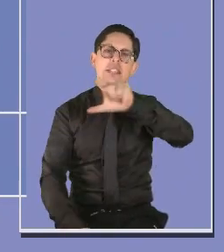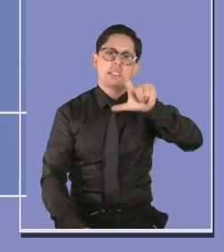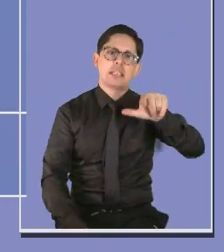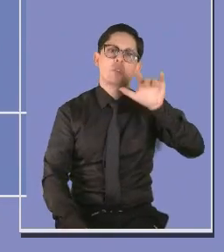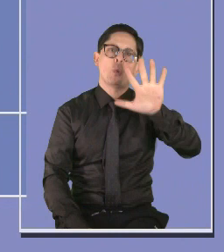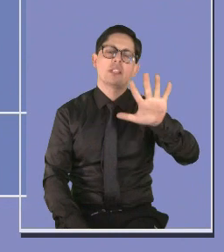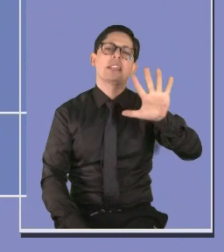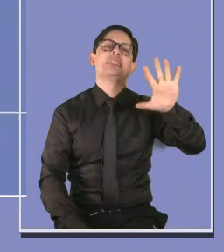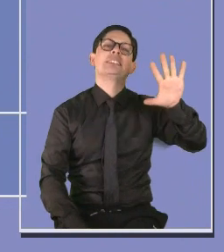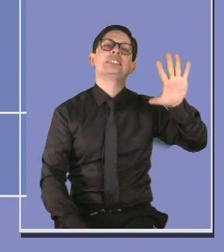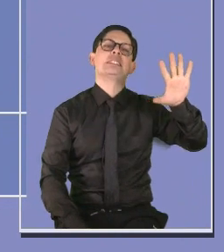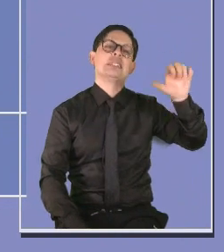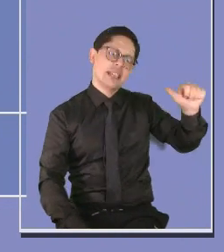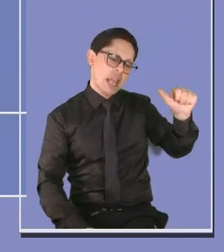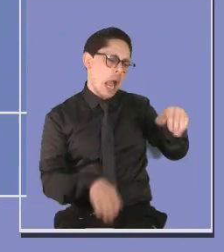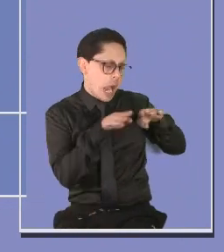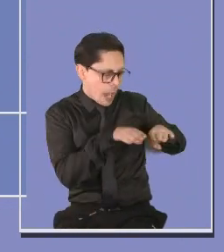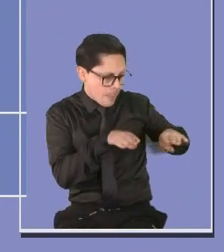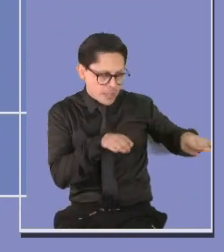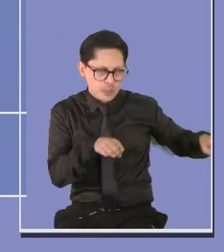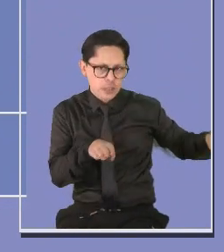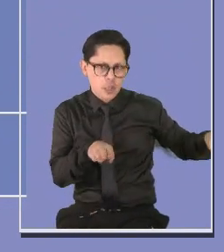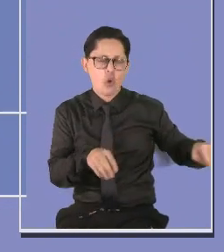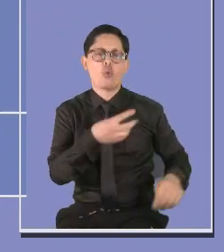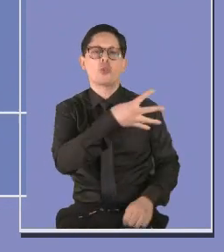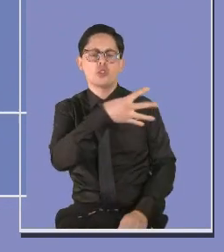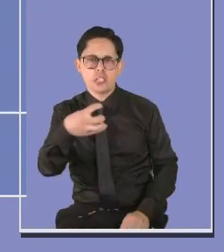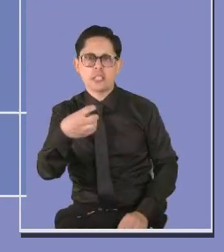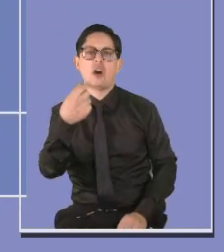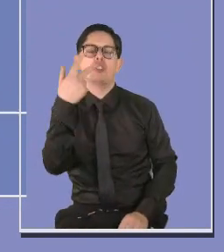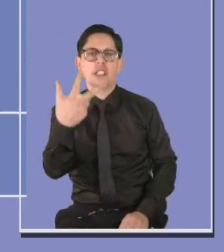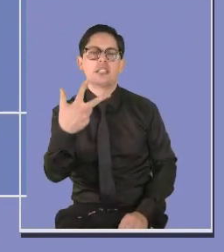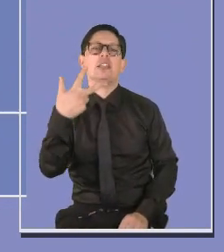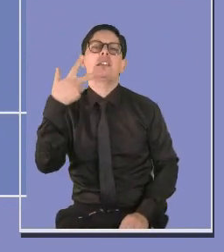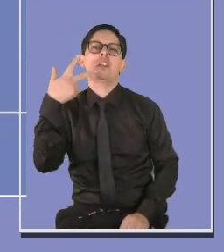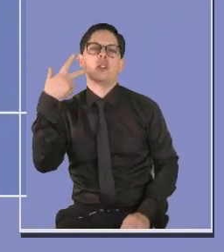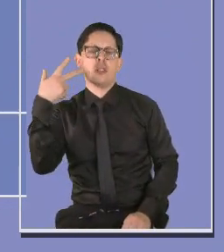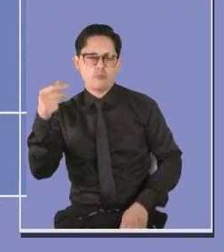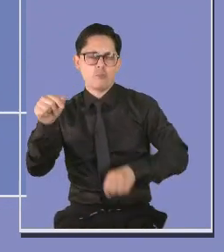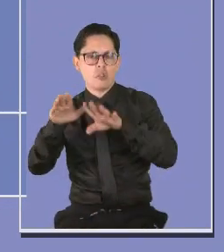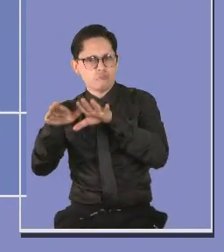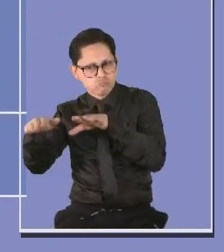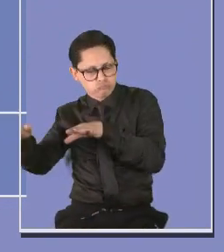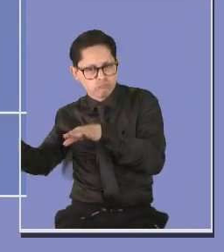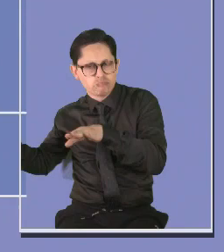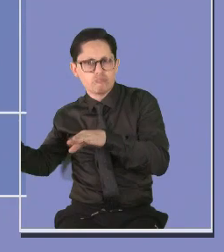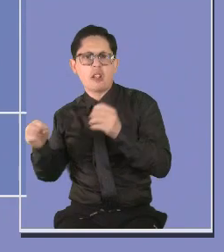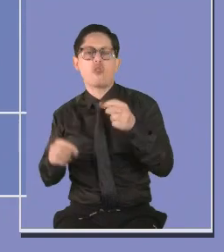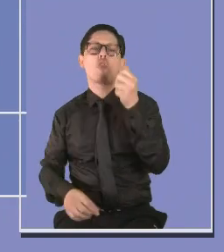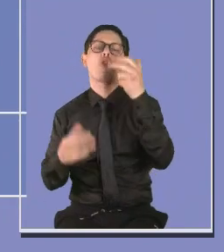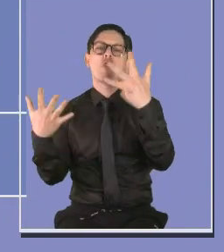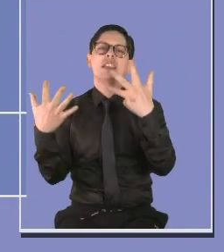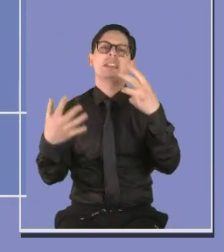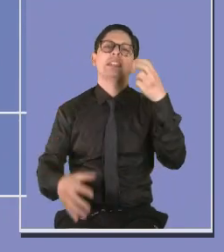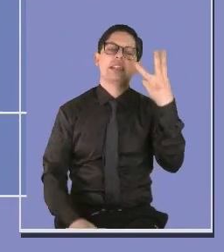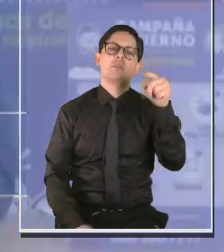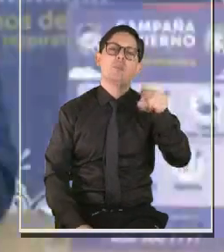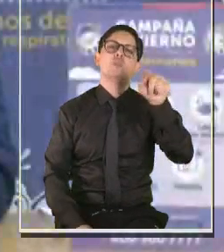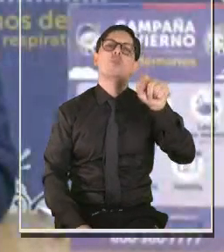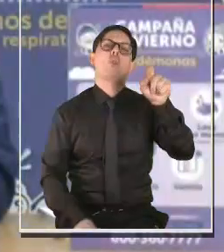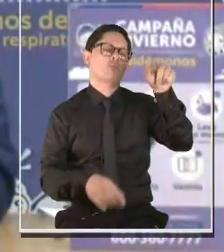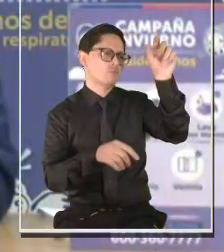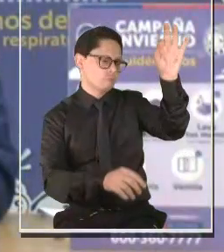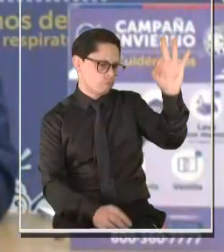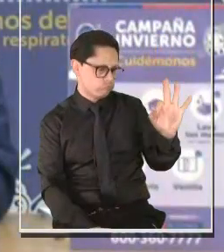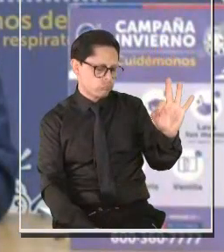7.756 camas habilitadas con 488 camas disponibles lo que hace un 93.7%